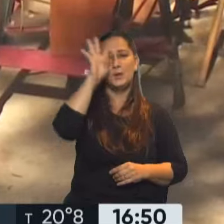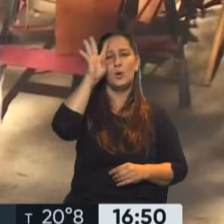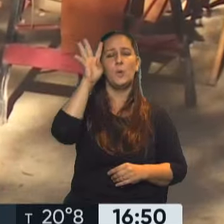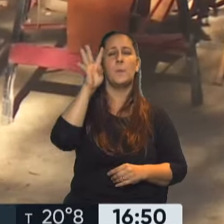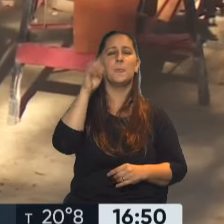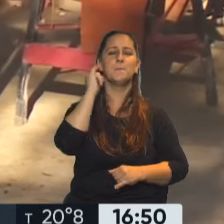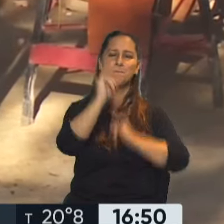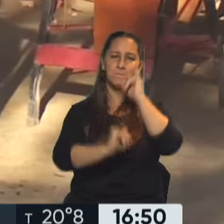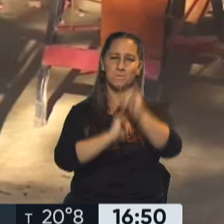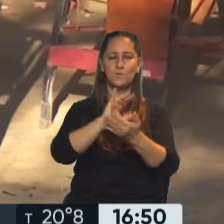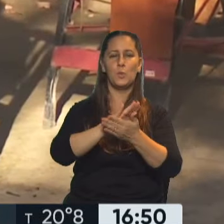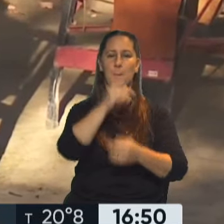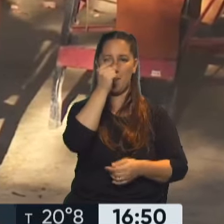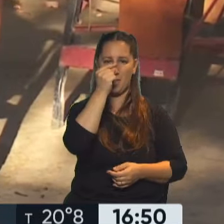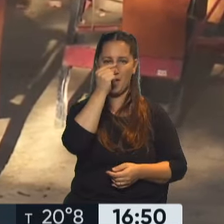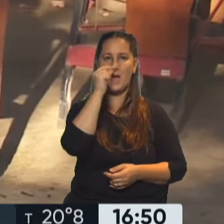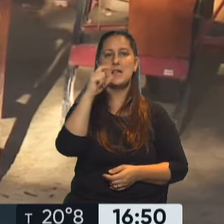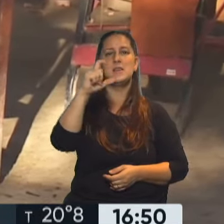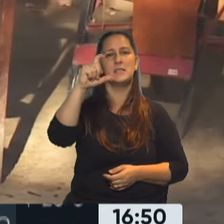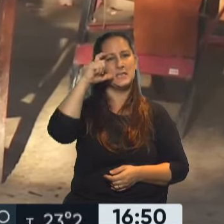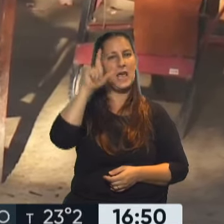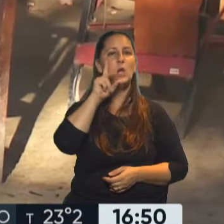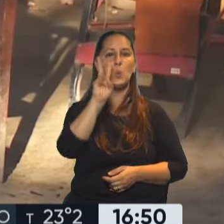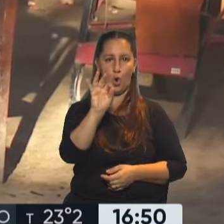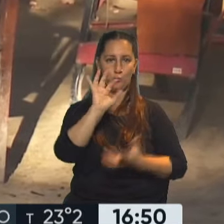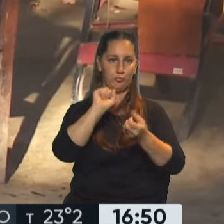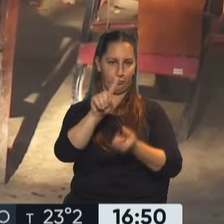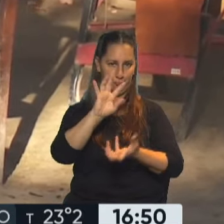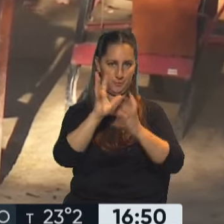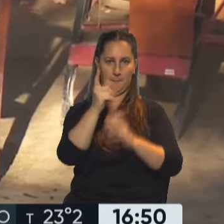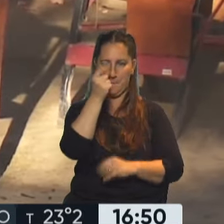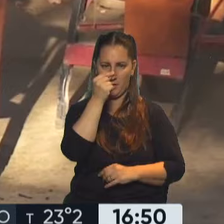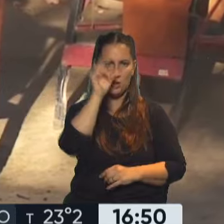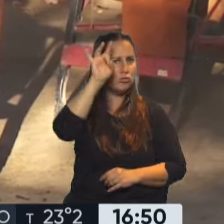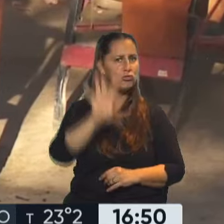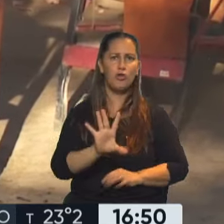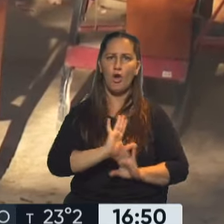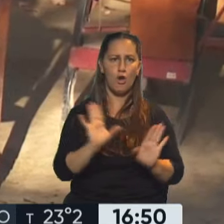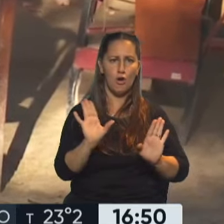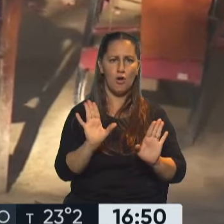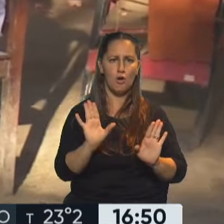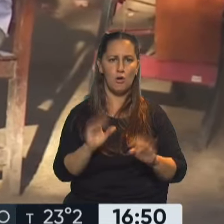de la madera. El ceibo es un tipo de madera. ¿Qué otro tipo de madera usás? Solo ceiba.